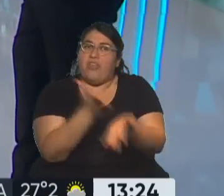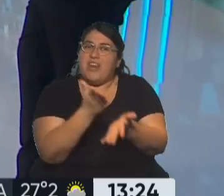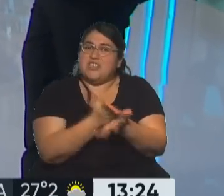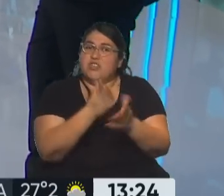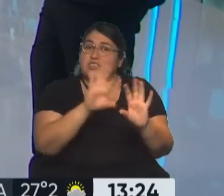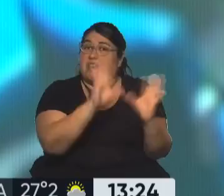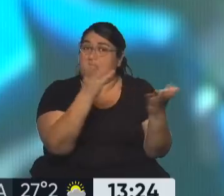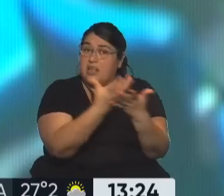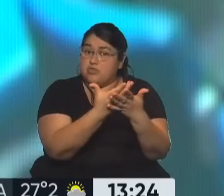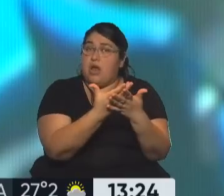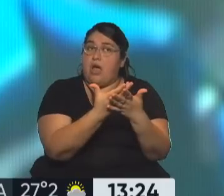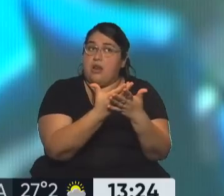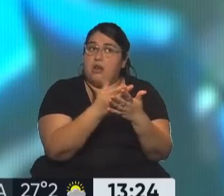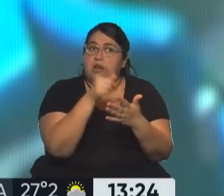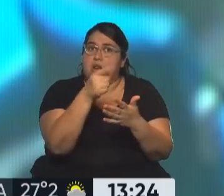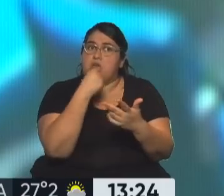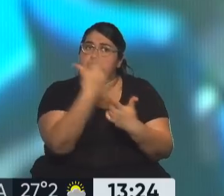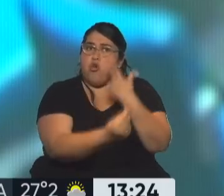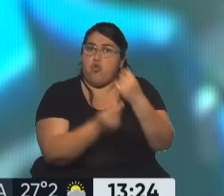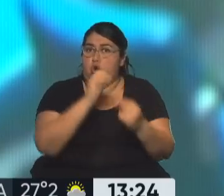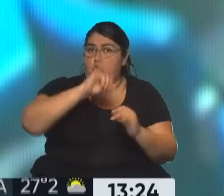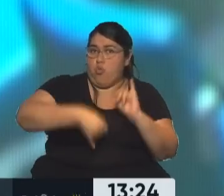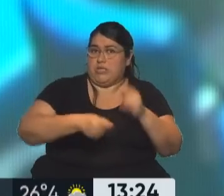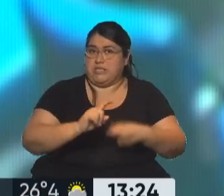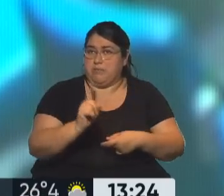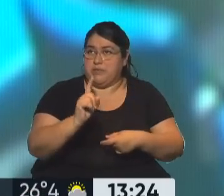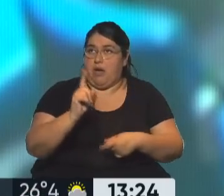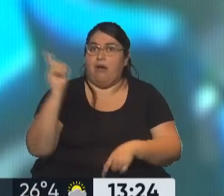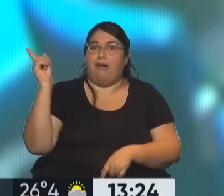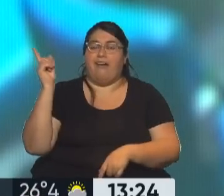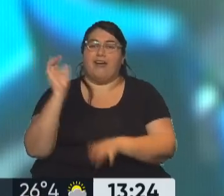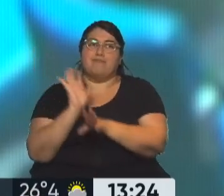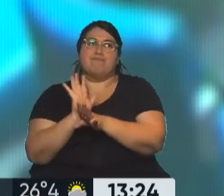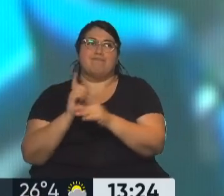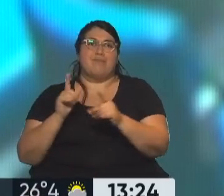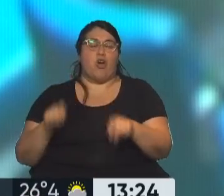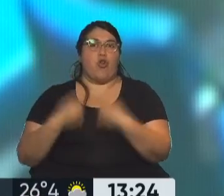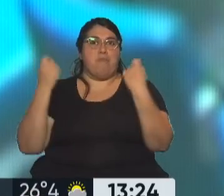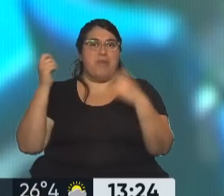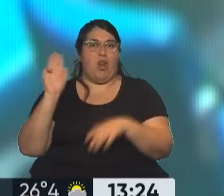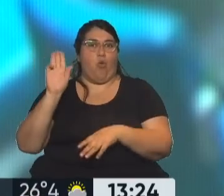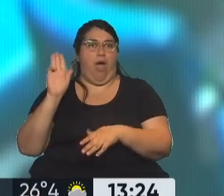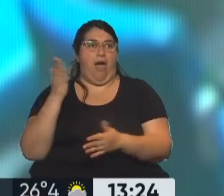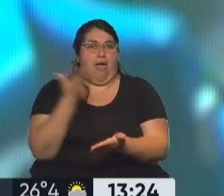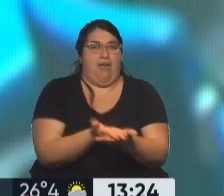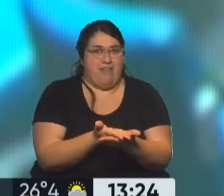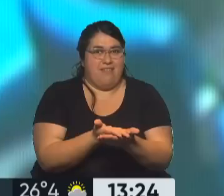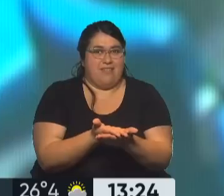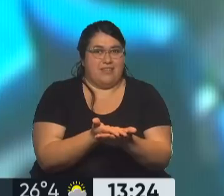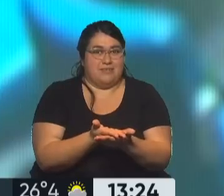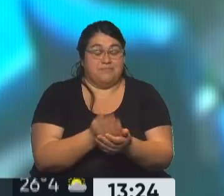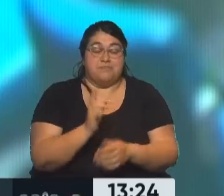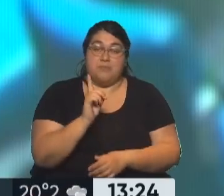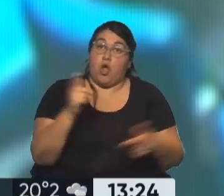viene a formar parte de este grupo de países que lo piden, pero también reconozcamos algo, el Consejo de Seguridad casi